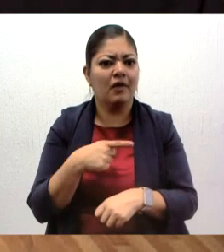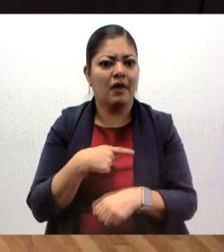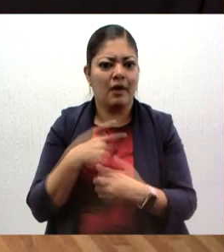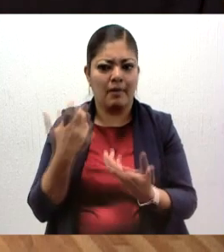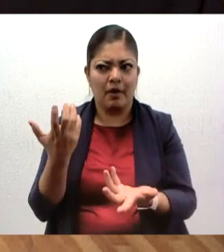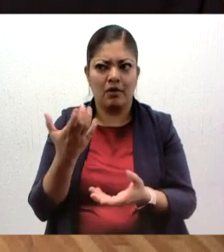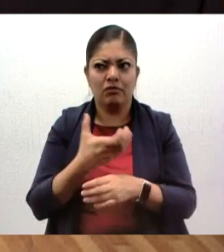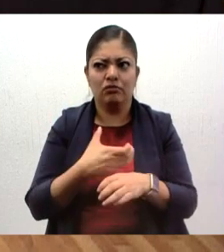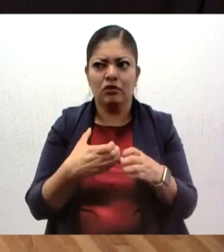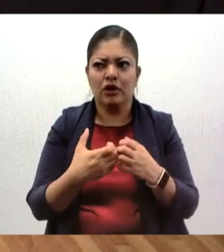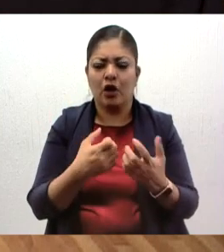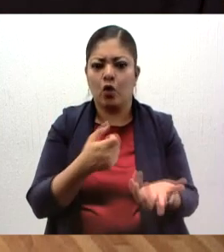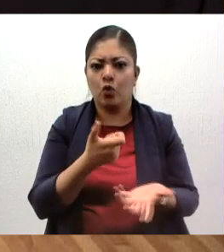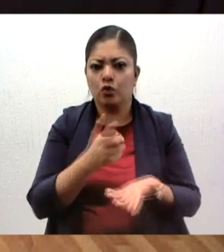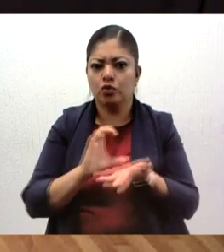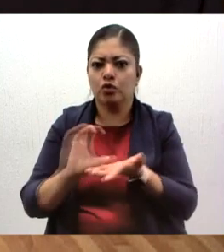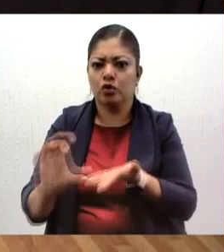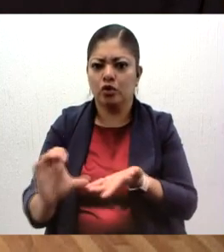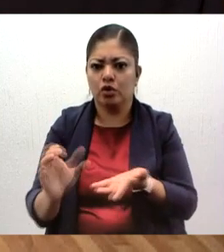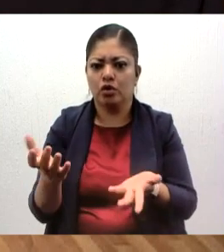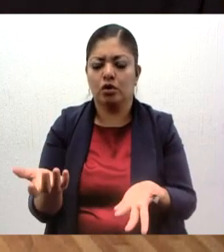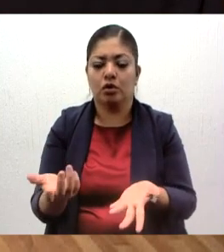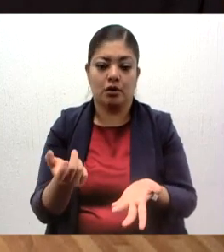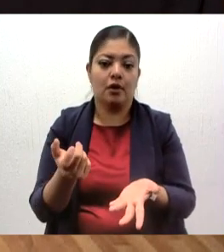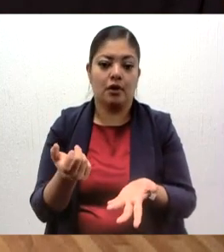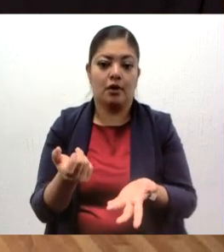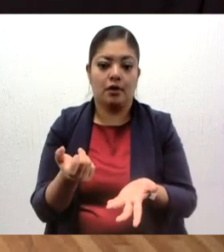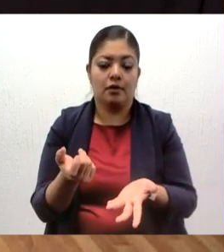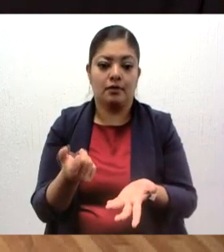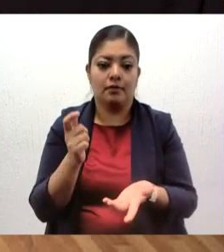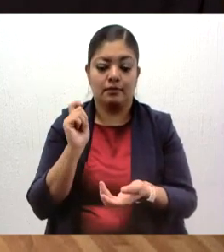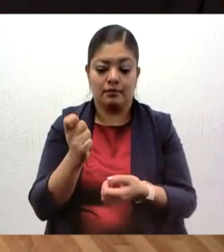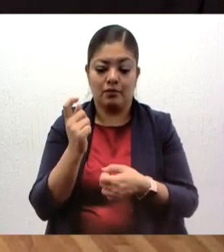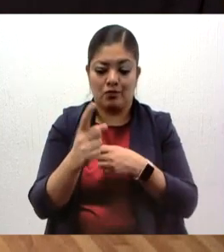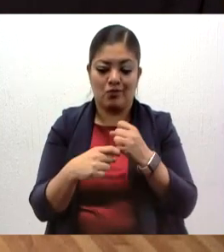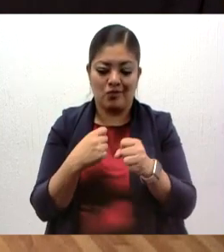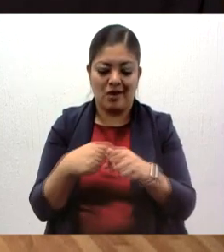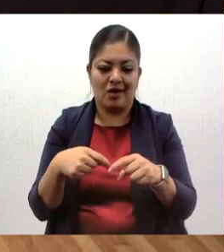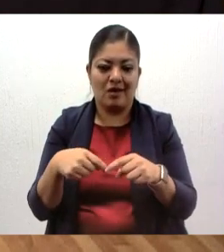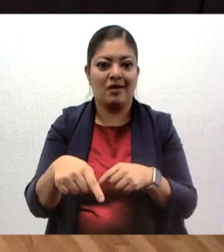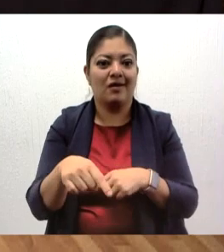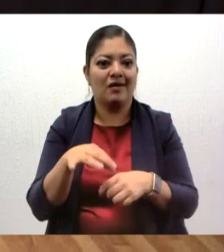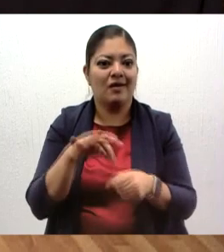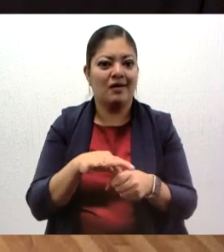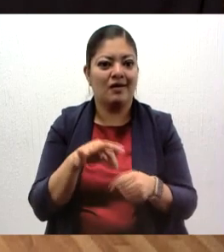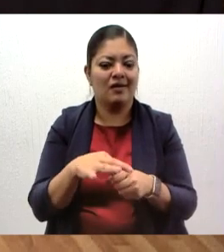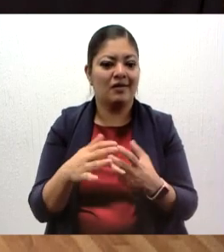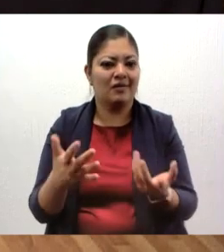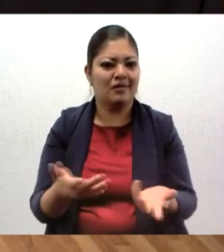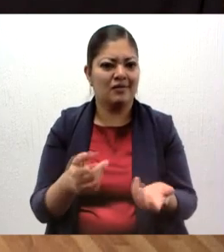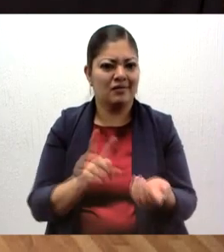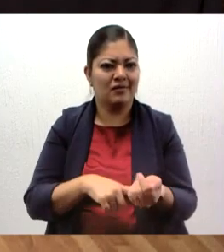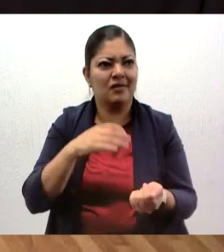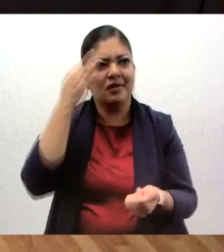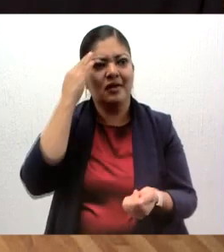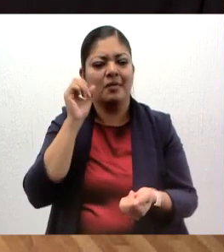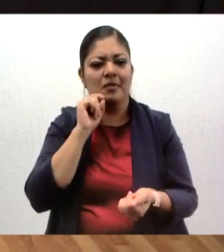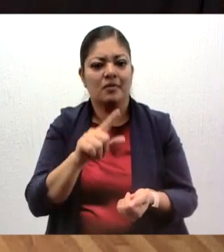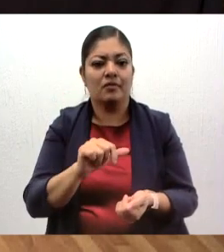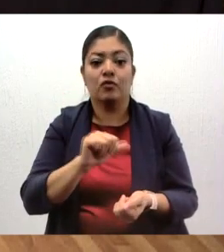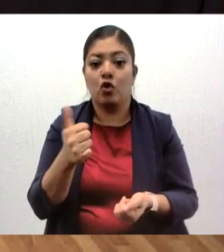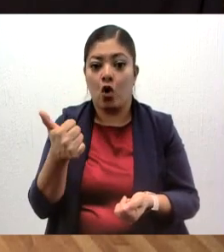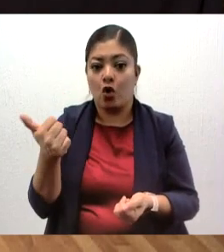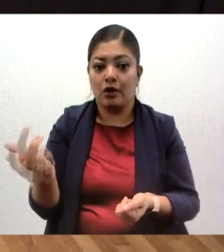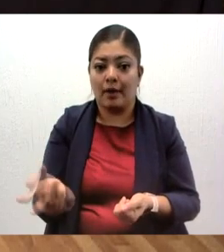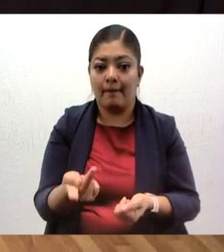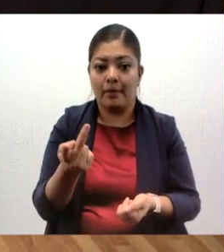recursos Precisamente en un año electoral cuando siempre ha sido en esos tiempos la otra pregunta es todas